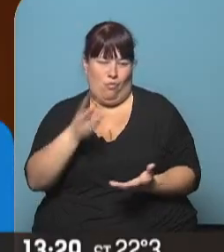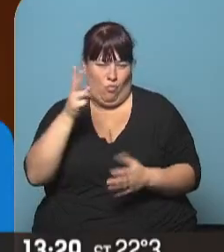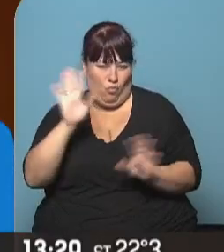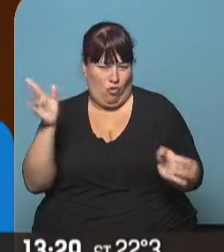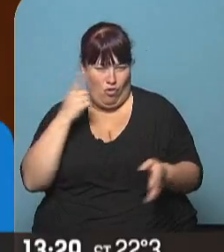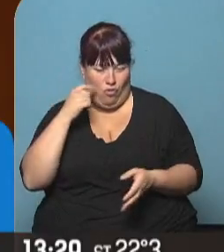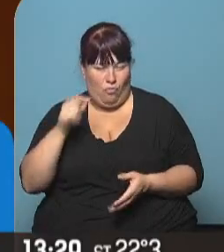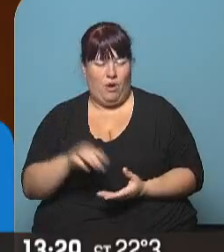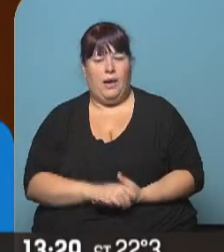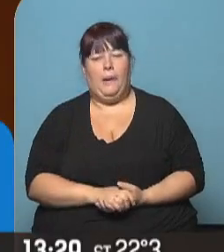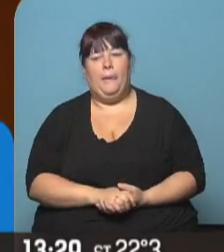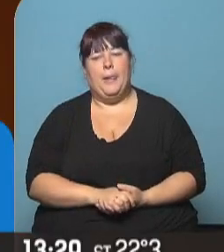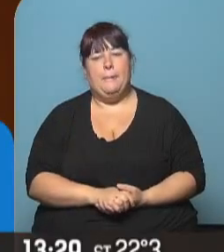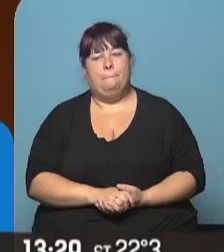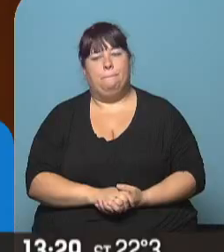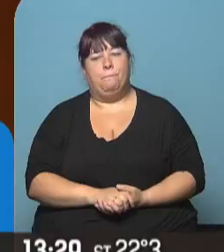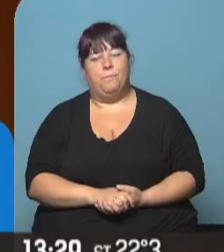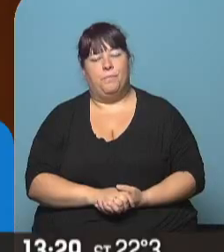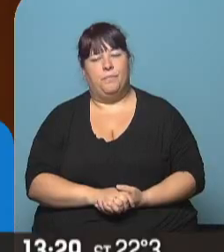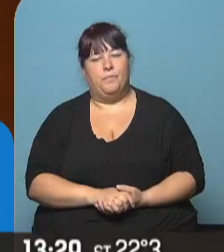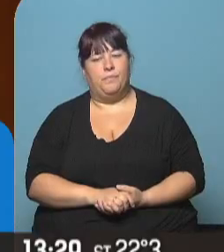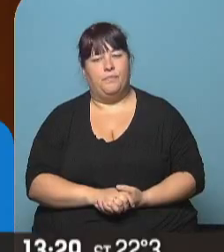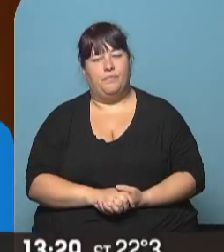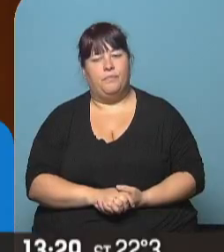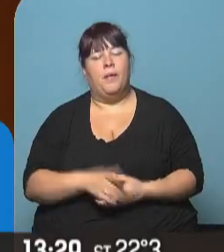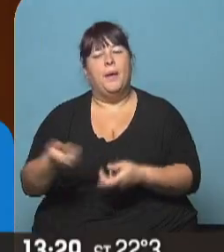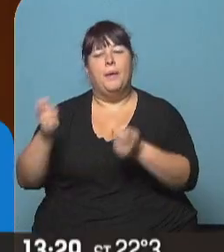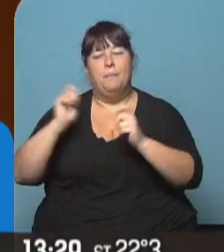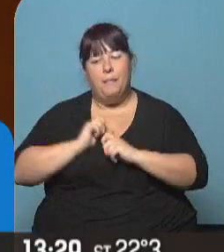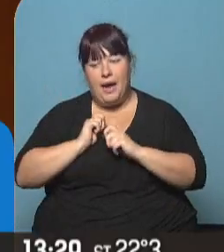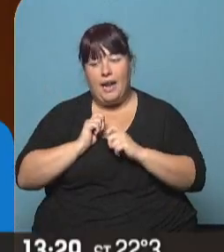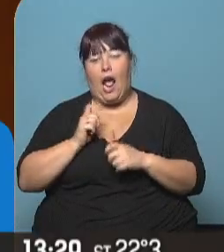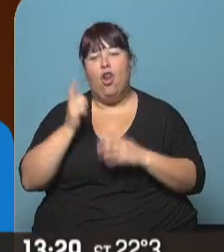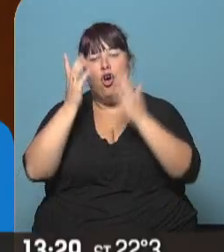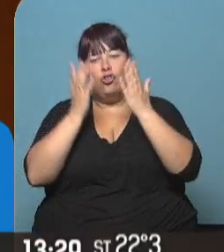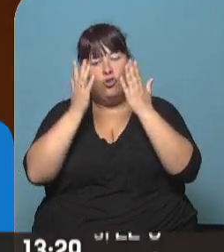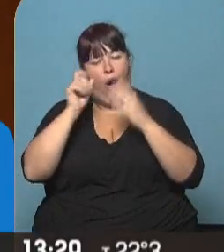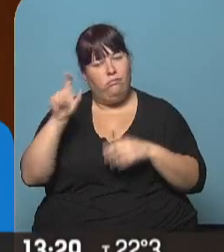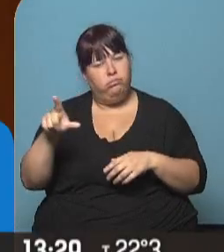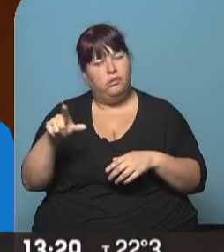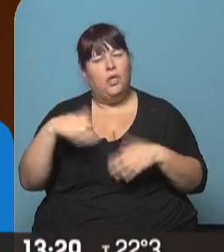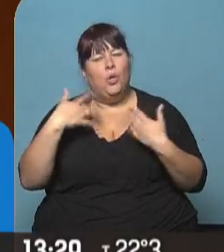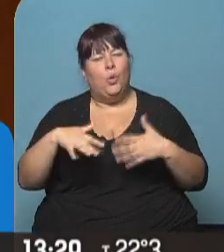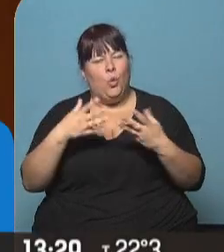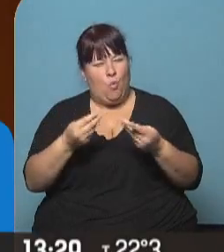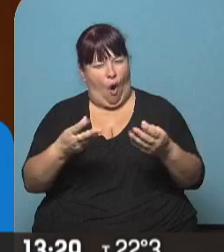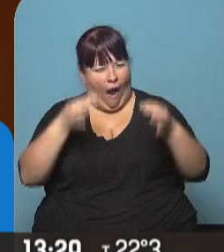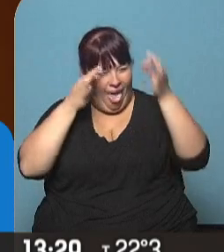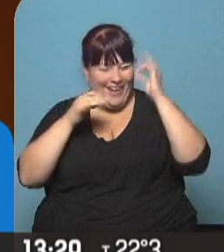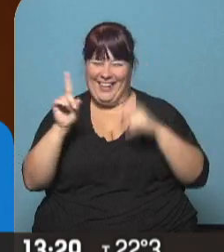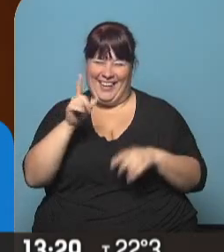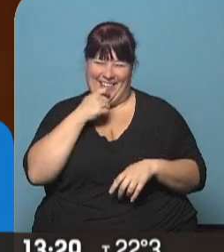difunto marido. Me regaló una toalla muy sudada,